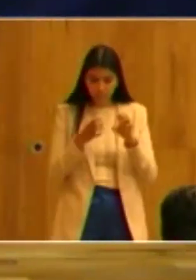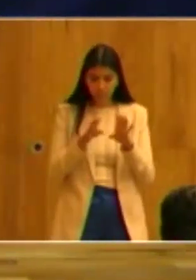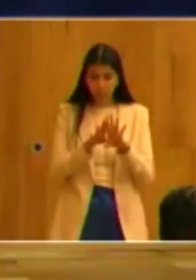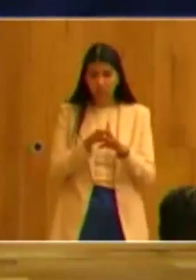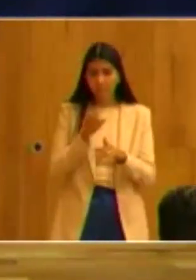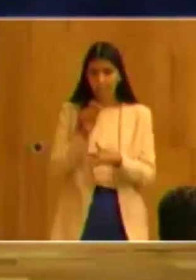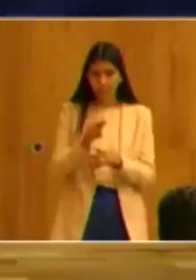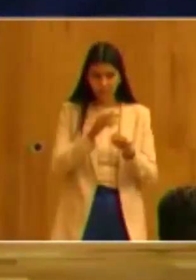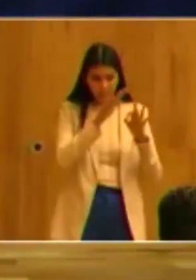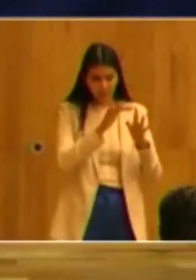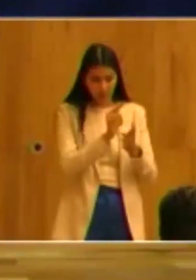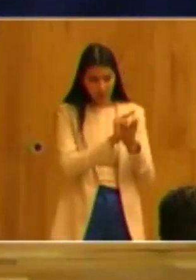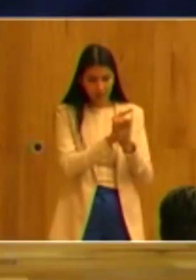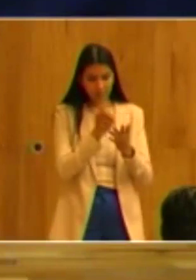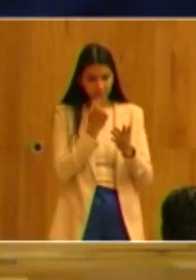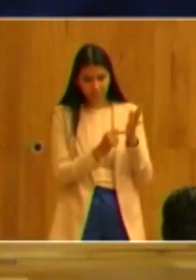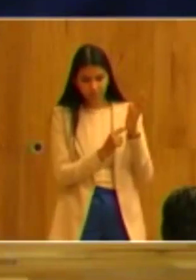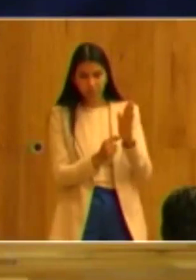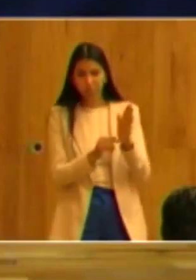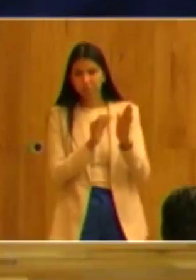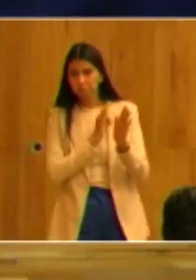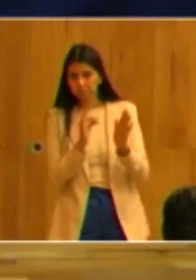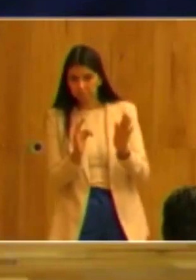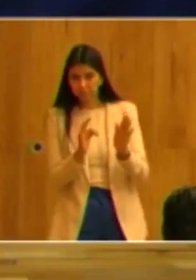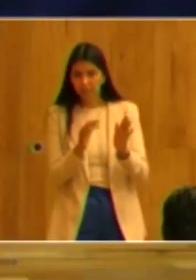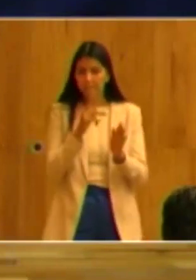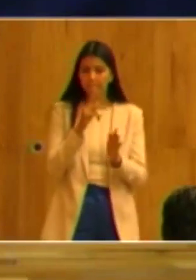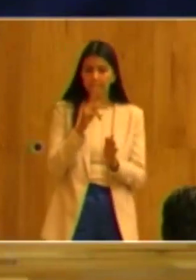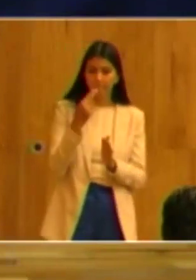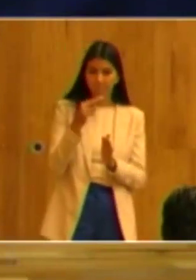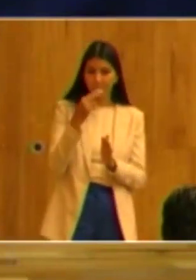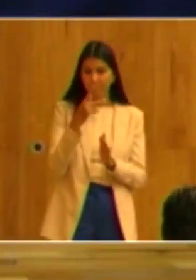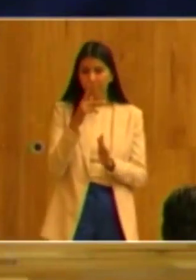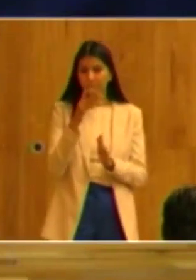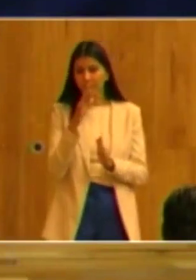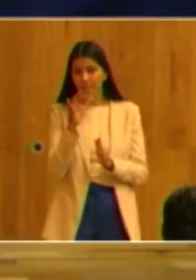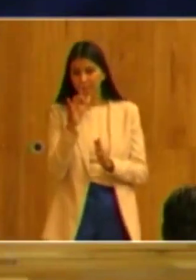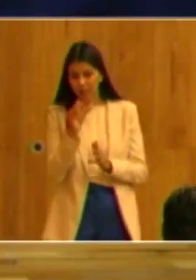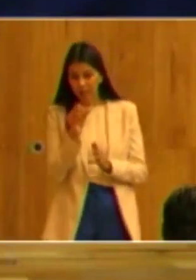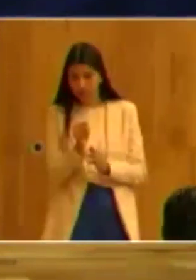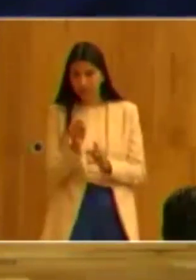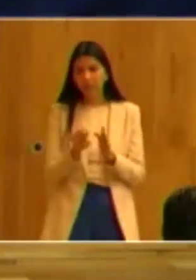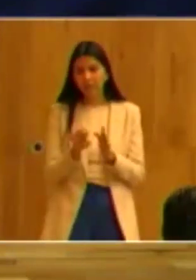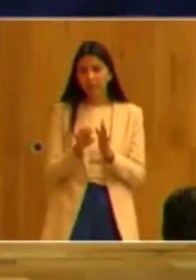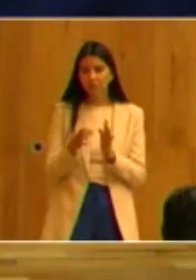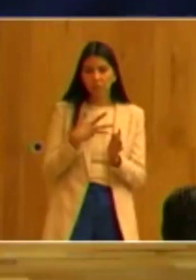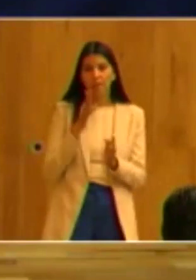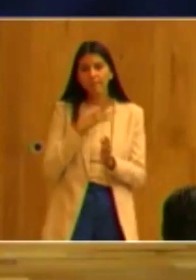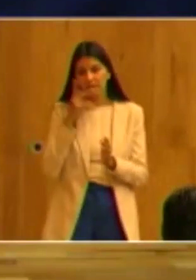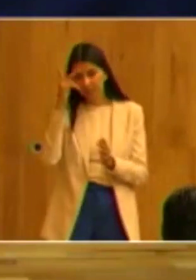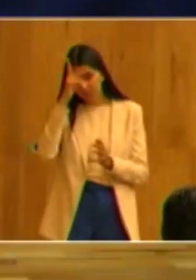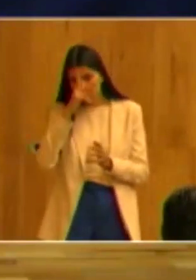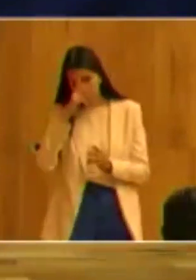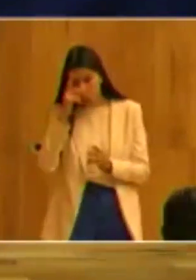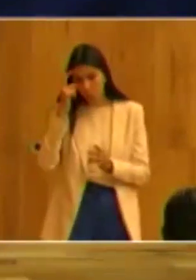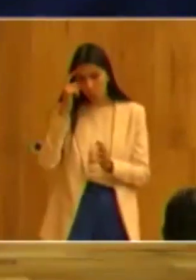ser, como la misma jurisprudencia dice, puede ser periciales, por ejemplo, si tiene un daño psicológico, si tiene